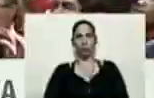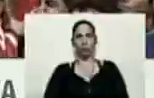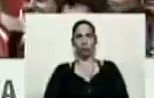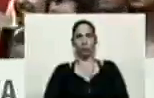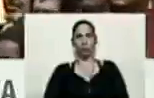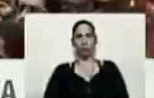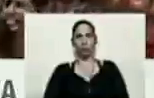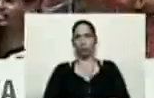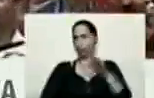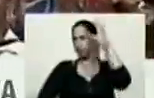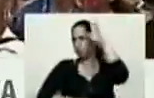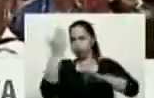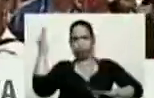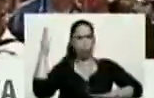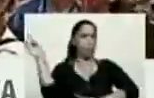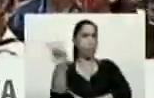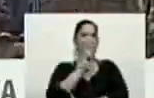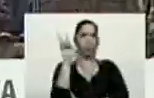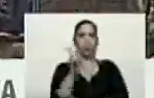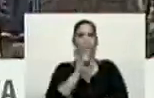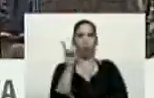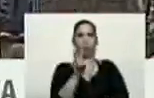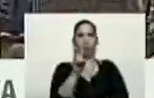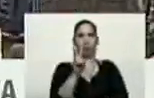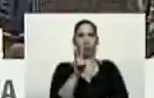Fueron expulsados de Venezuela.